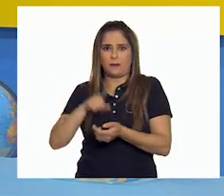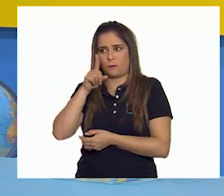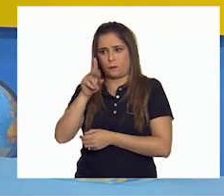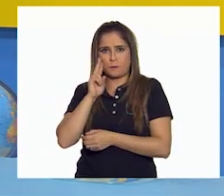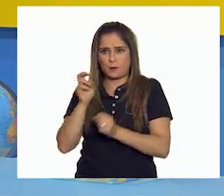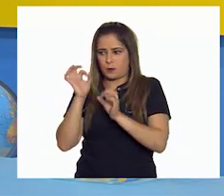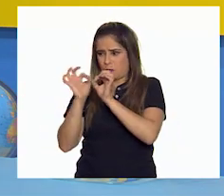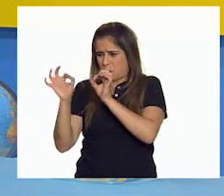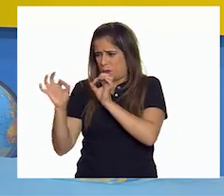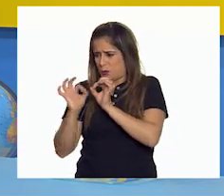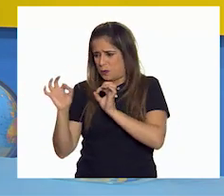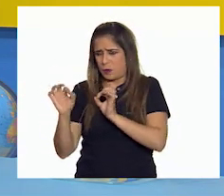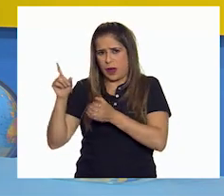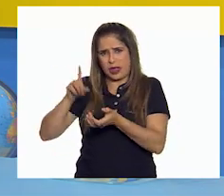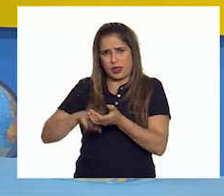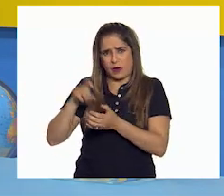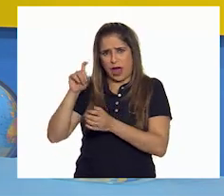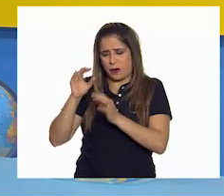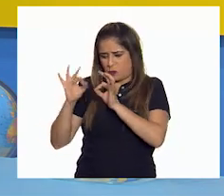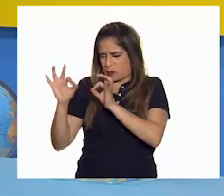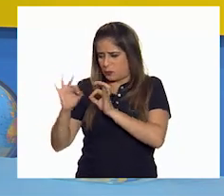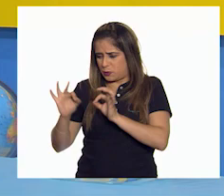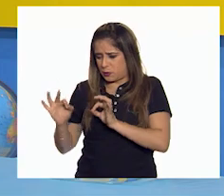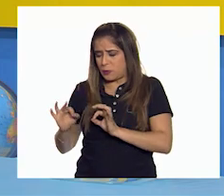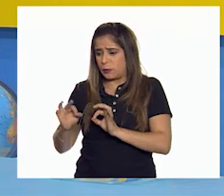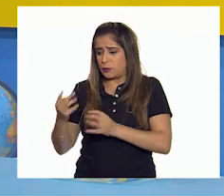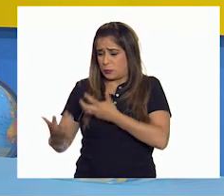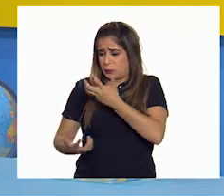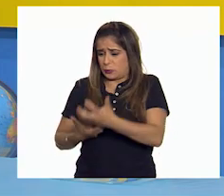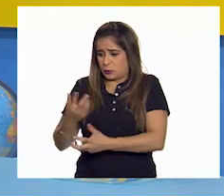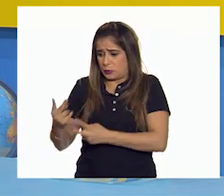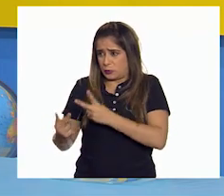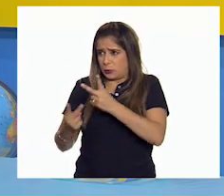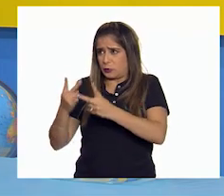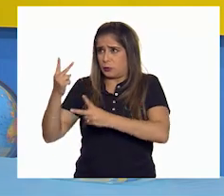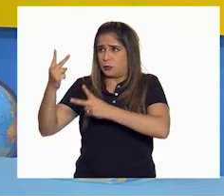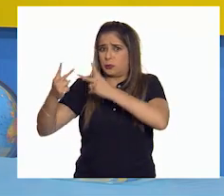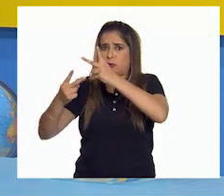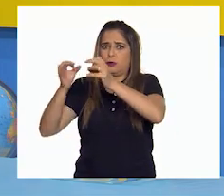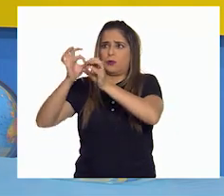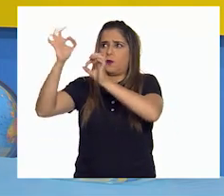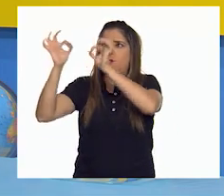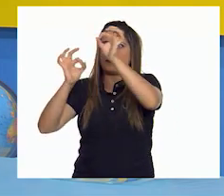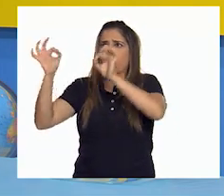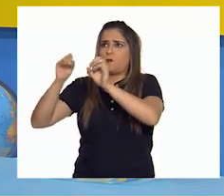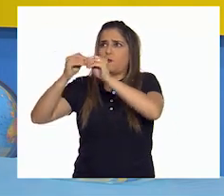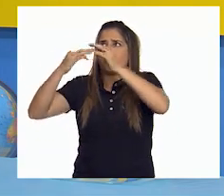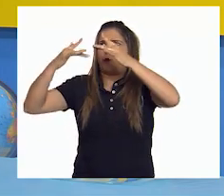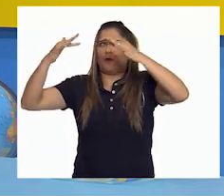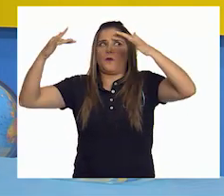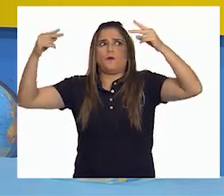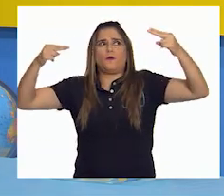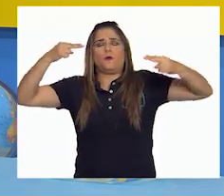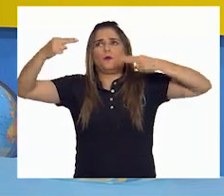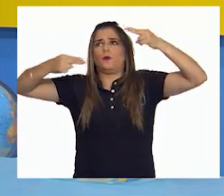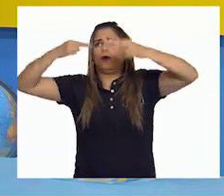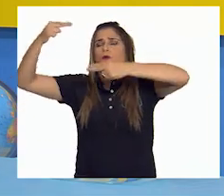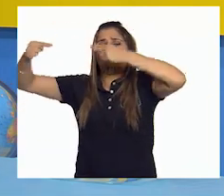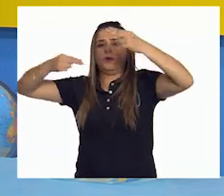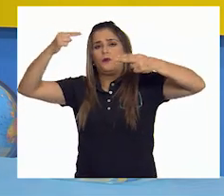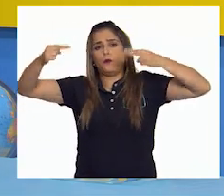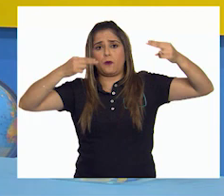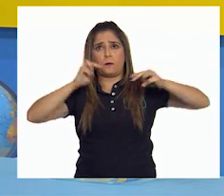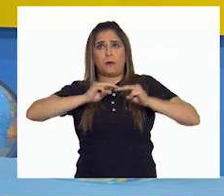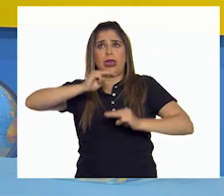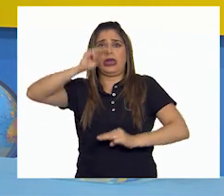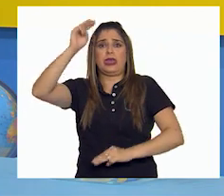e integrarse al aire de la atmósfera a cientos, incluso miles de metros de altura. ¿Y qué crees